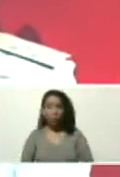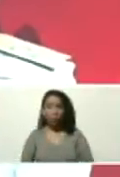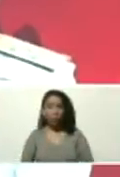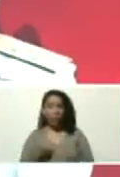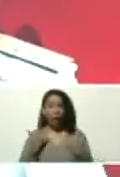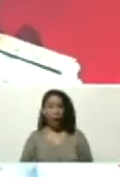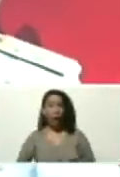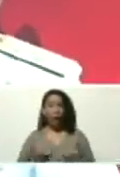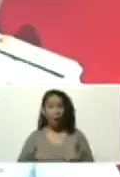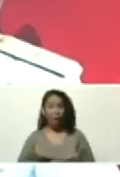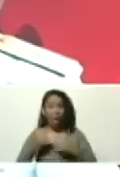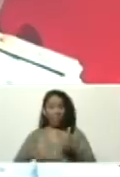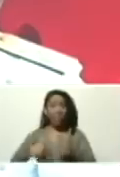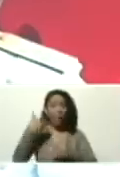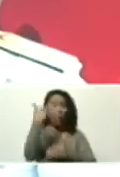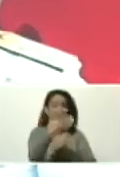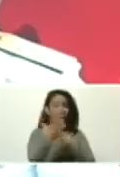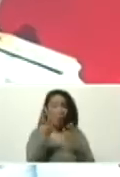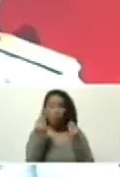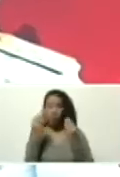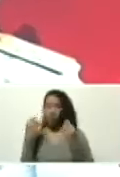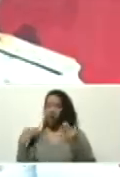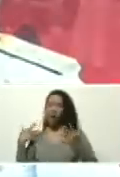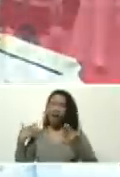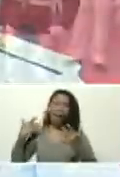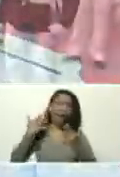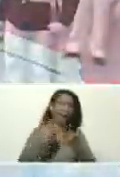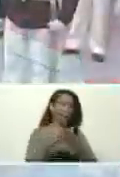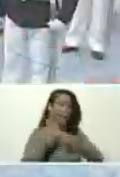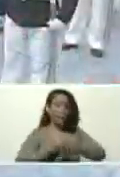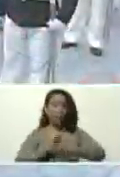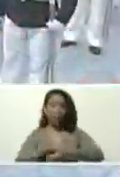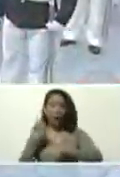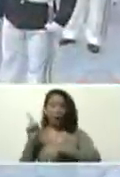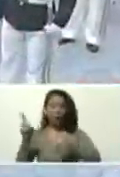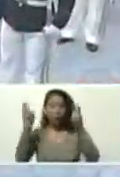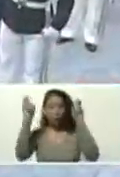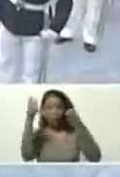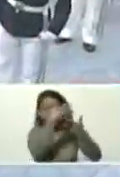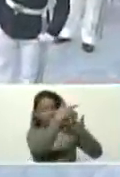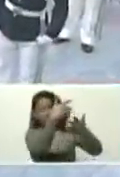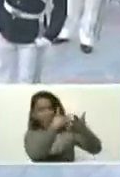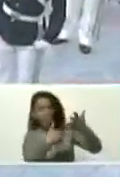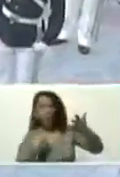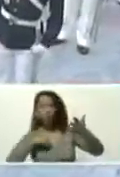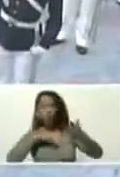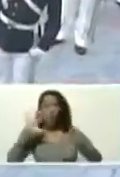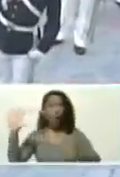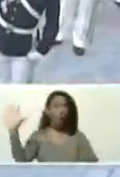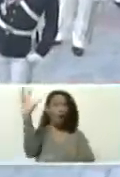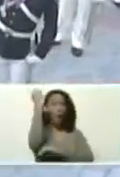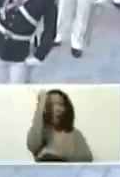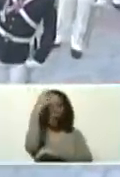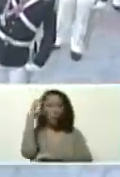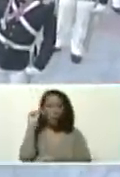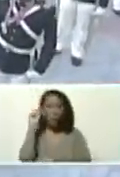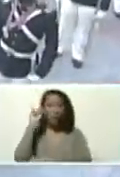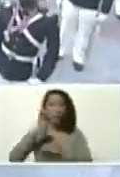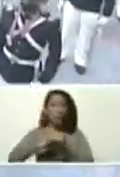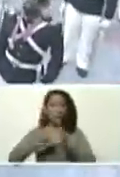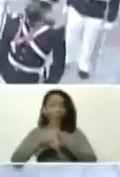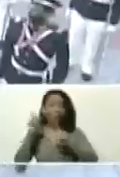Ahora, después de tantos años de haber pasado por estos párrafos, es que logramos entender el significado de esta